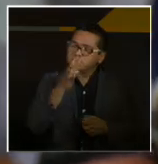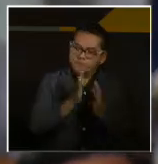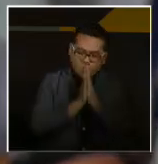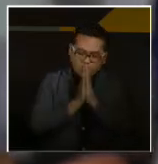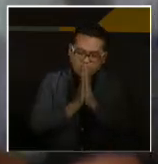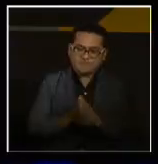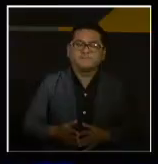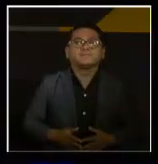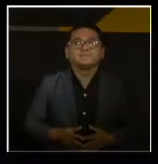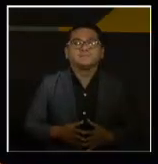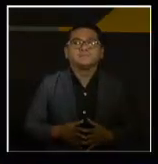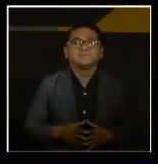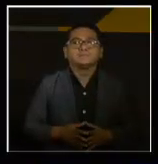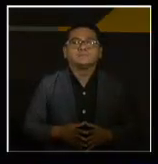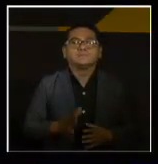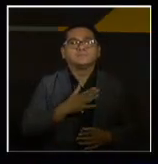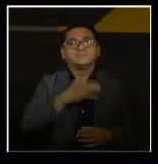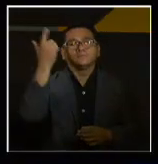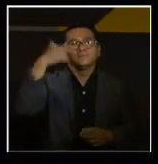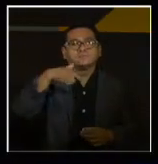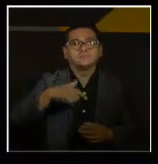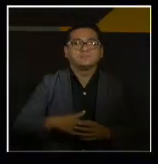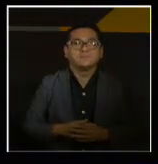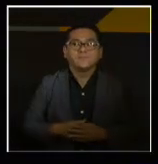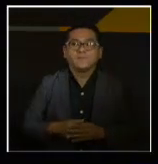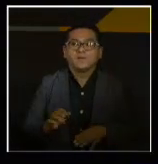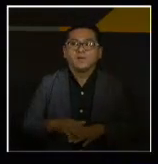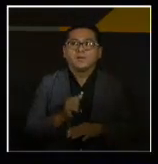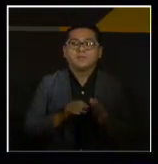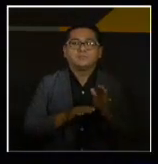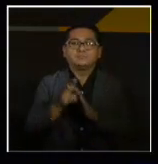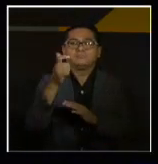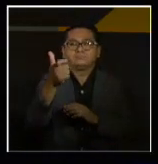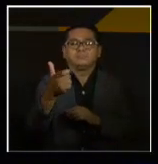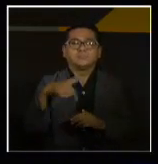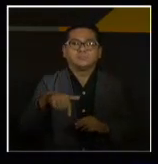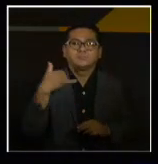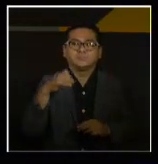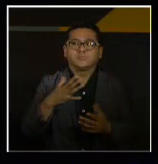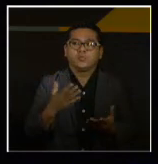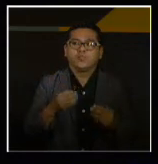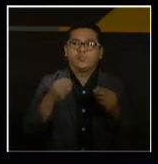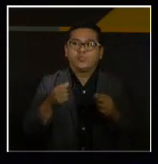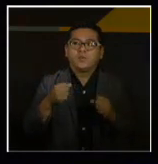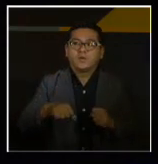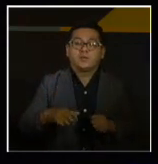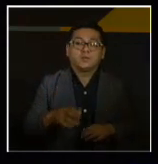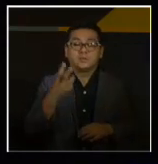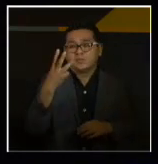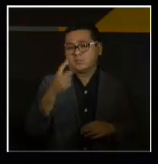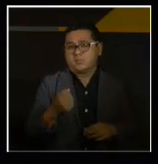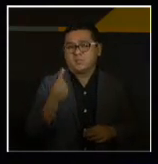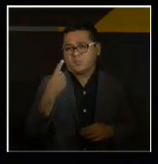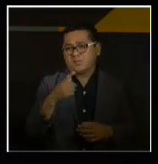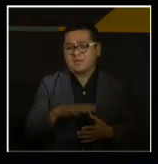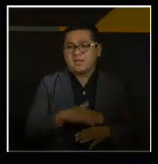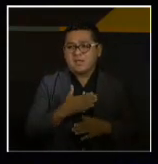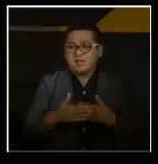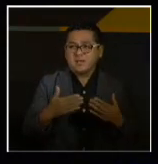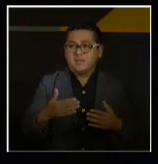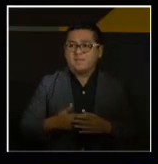por favor, para usted. Buenas noches. El crecimiento económico en el estado tuvo un fuerte impulso en los 3 primeros trimestres